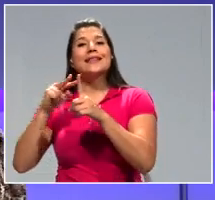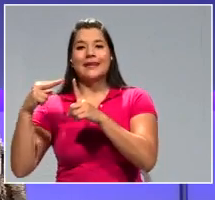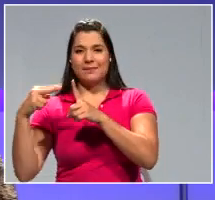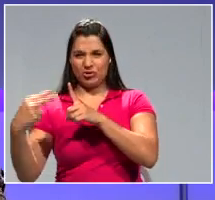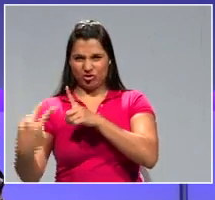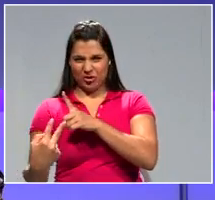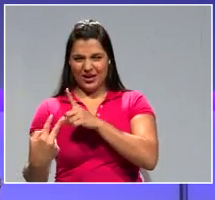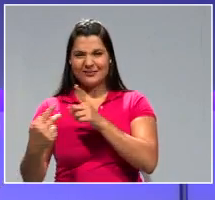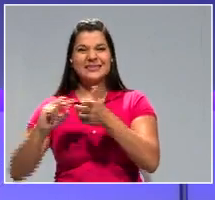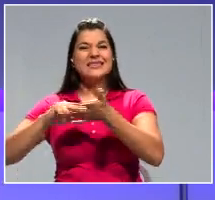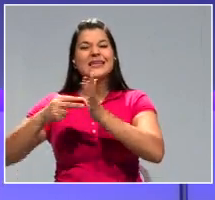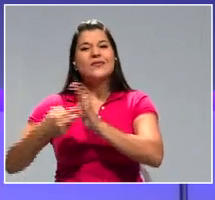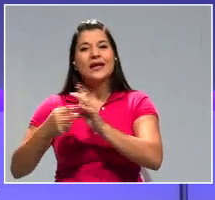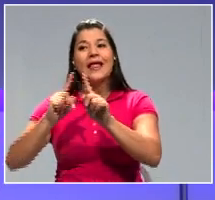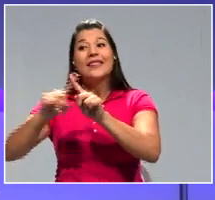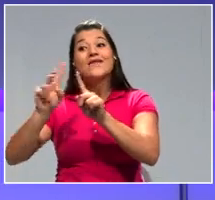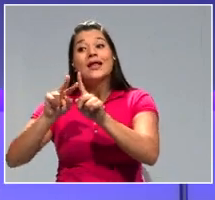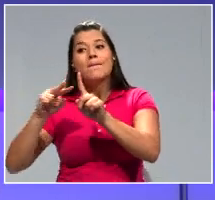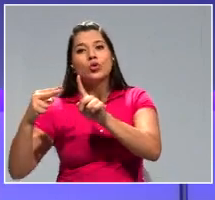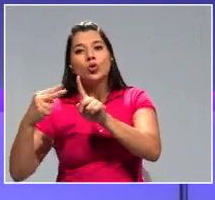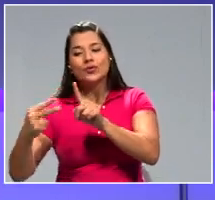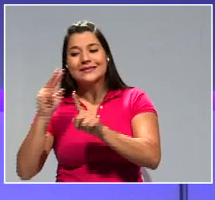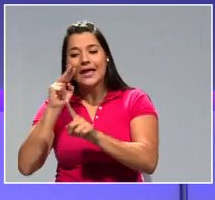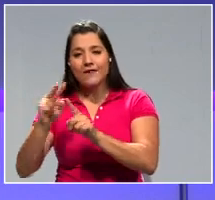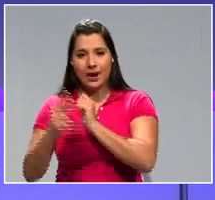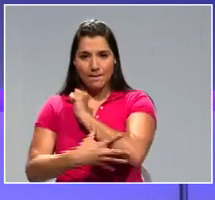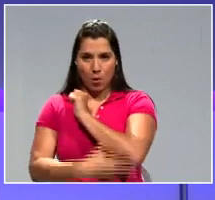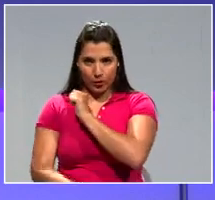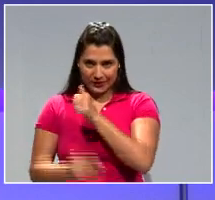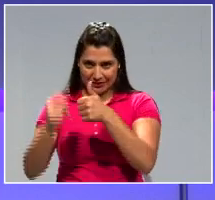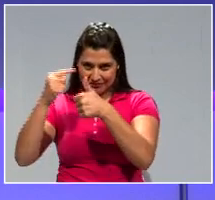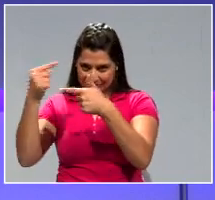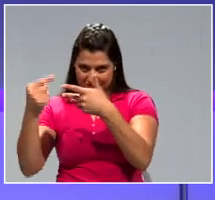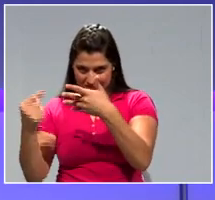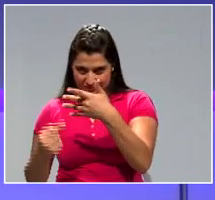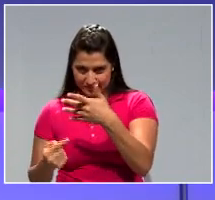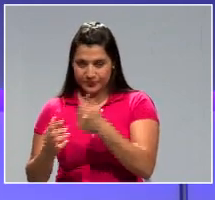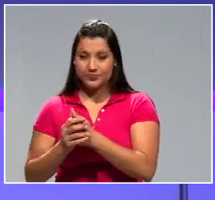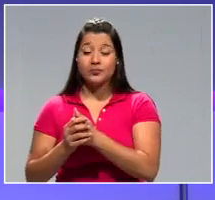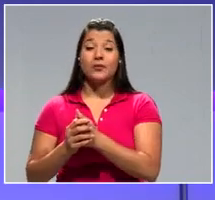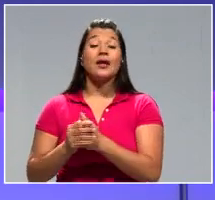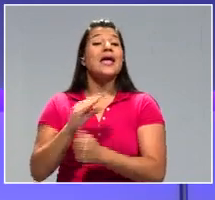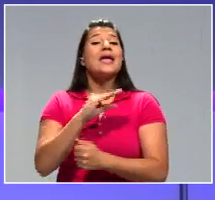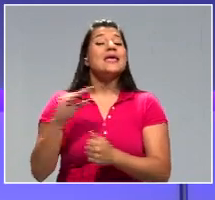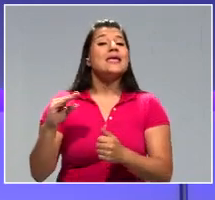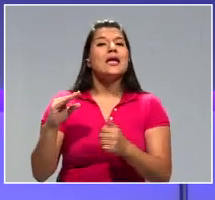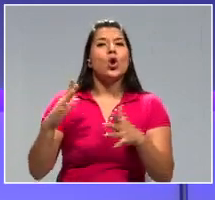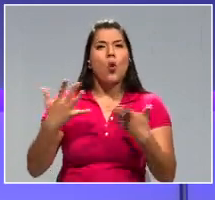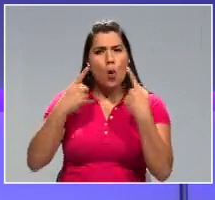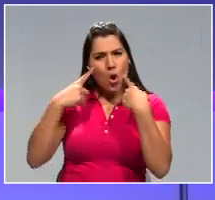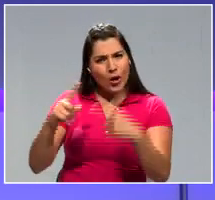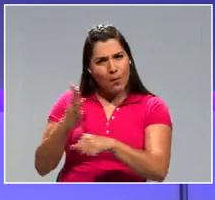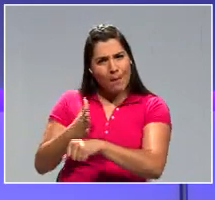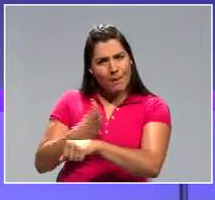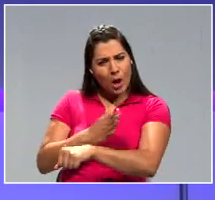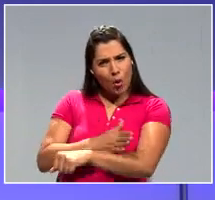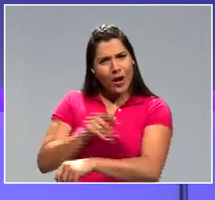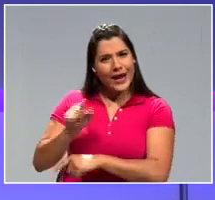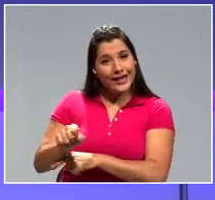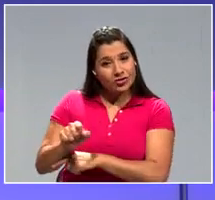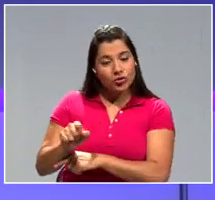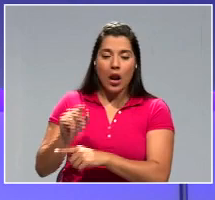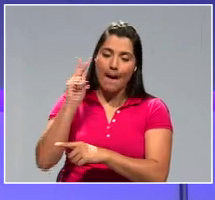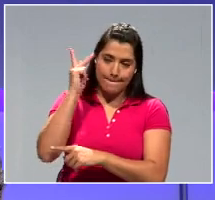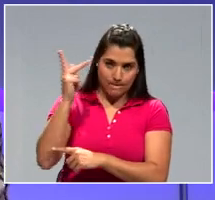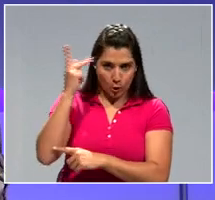menor al 21% de pobres por ingreso. ¿Y qué es lo que ha tenido efecto ahí? Bueno, ahí es la política